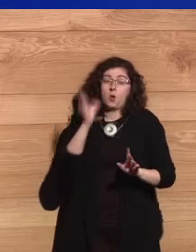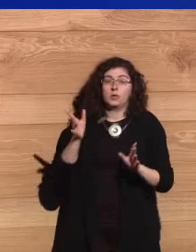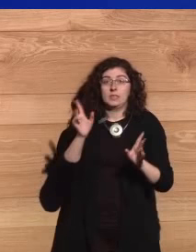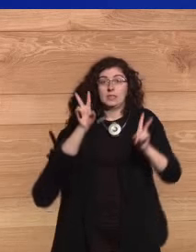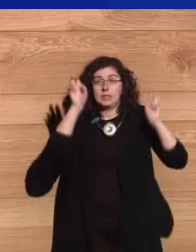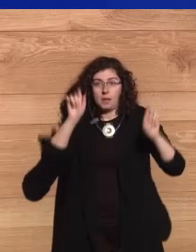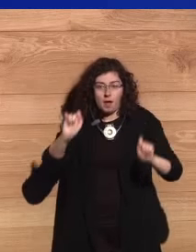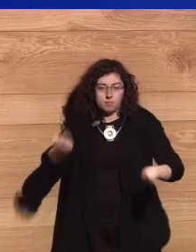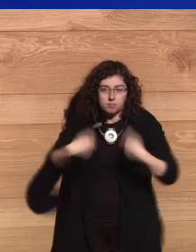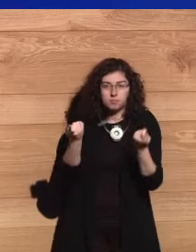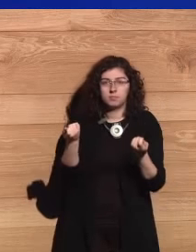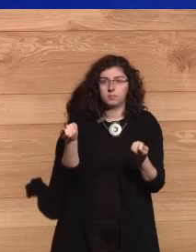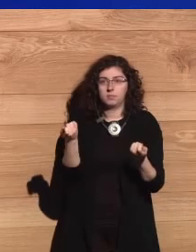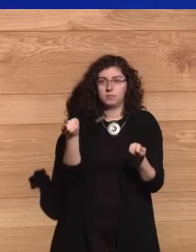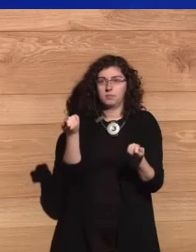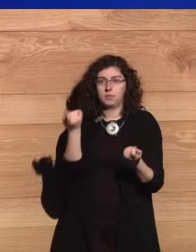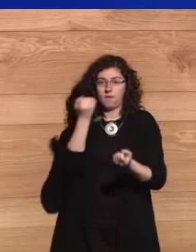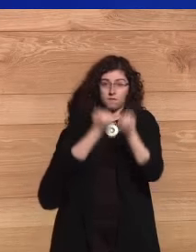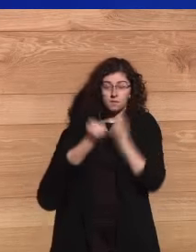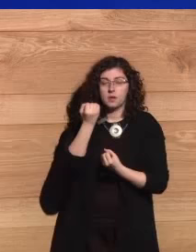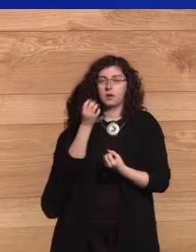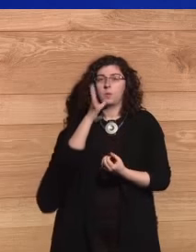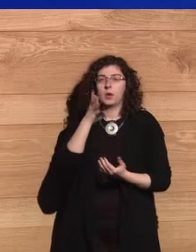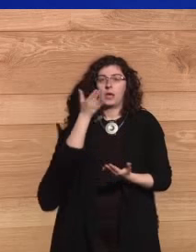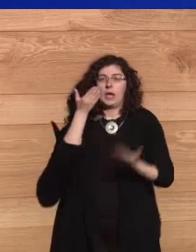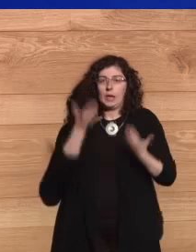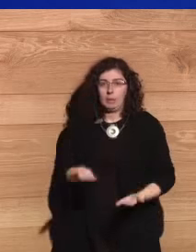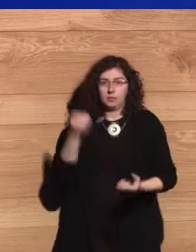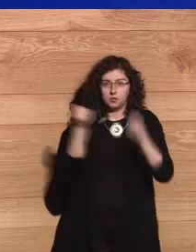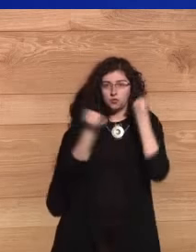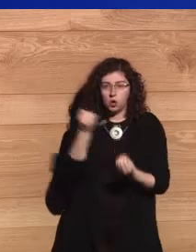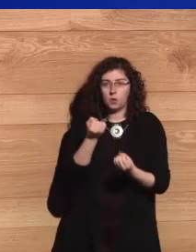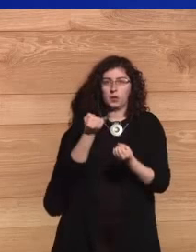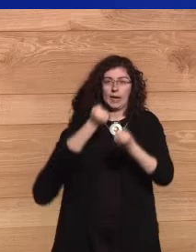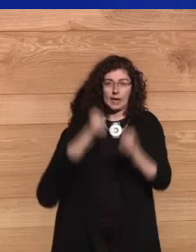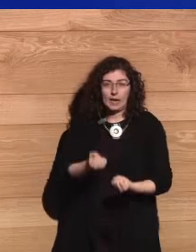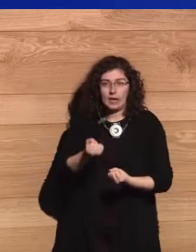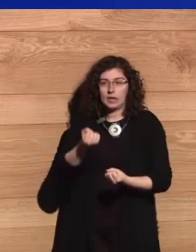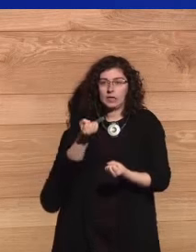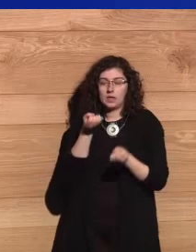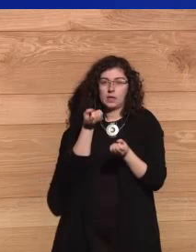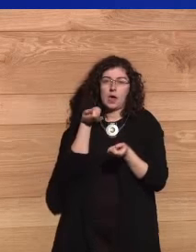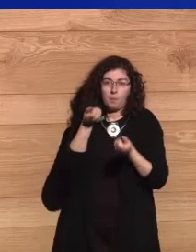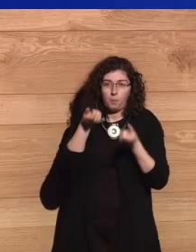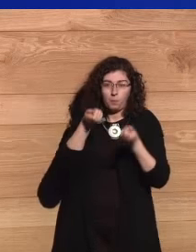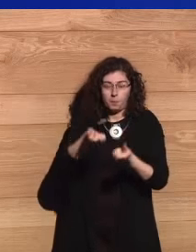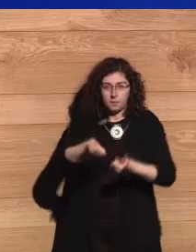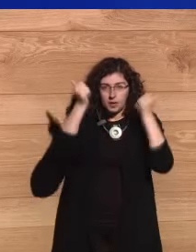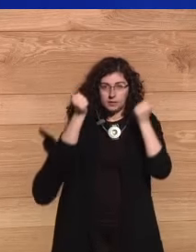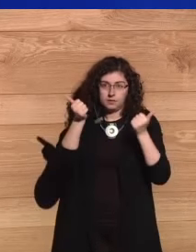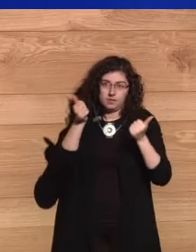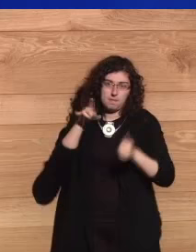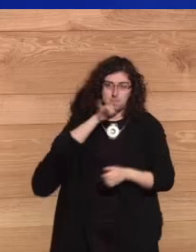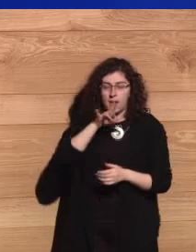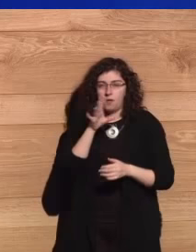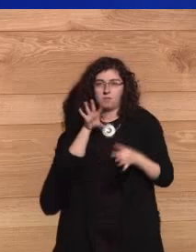financieras, porque con el peso de los coches se consume más energía. Entonces es malo